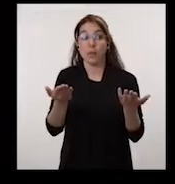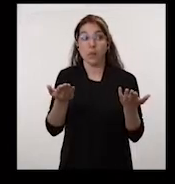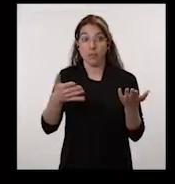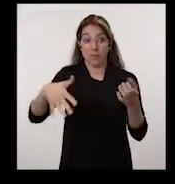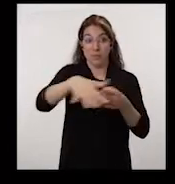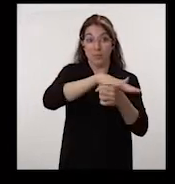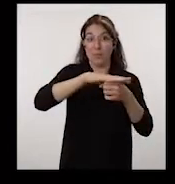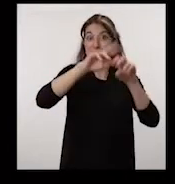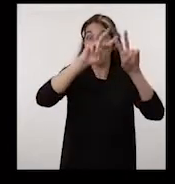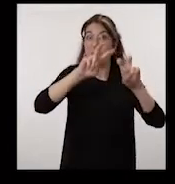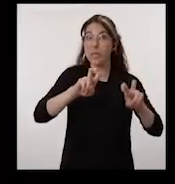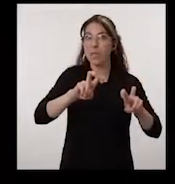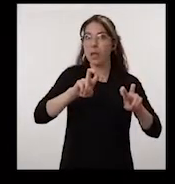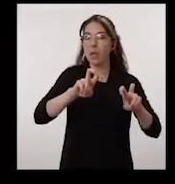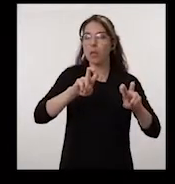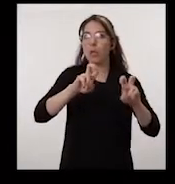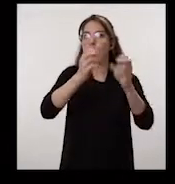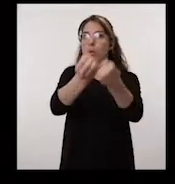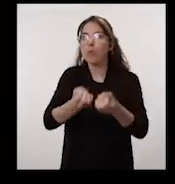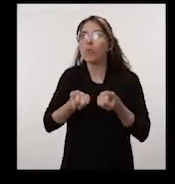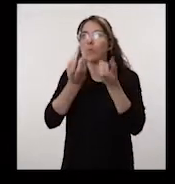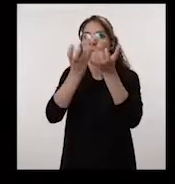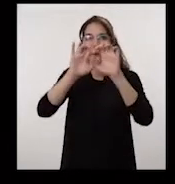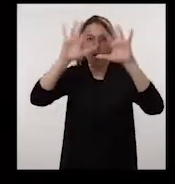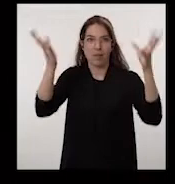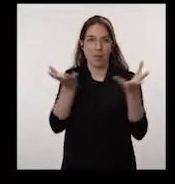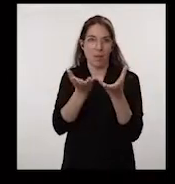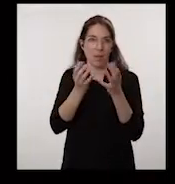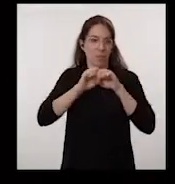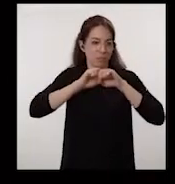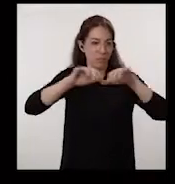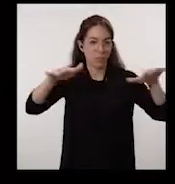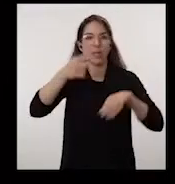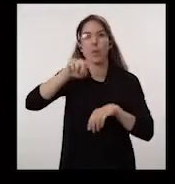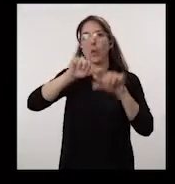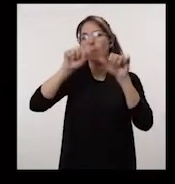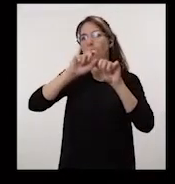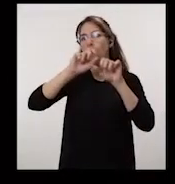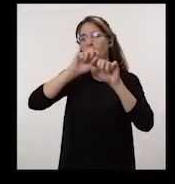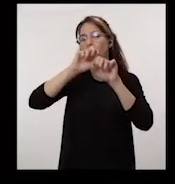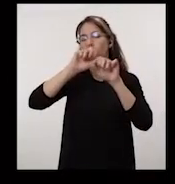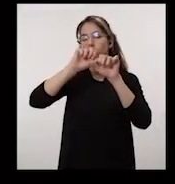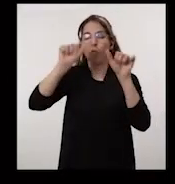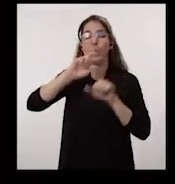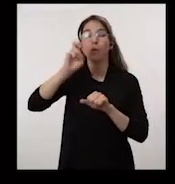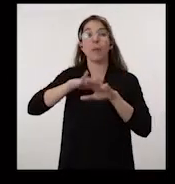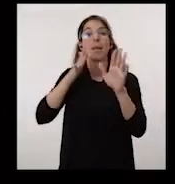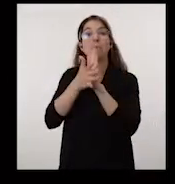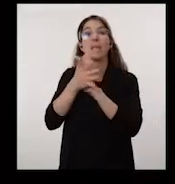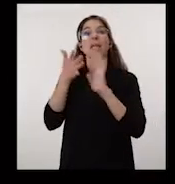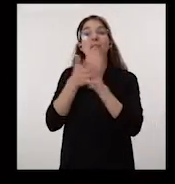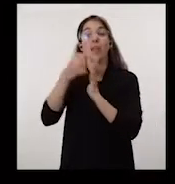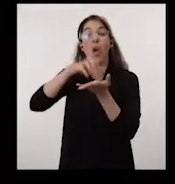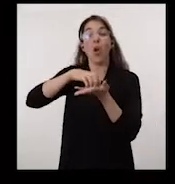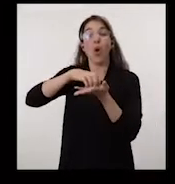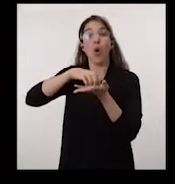a la fuerza investigadora y proyectar sus éxitos internacionalmente otra manera de explicarlo sería decir que la labor